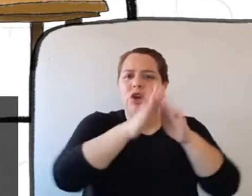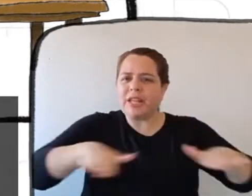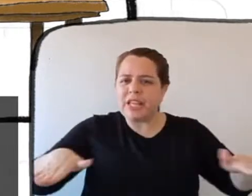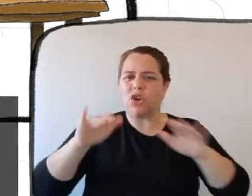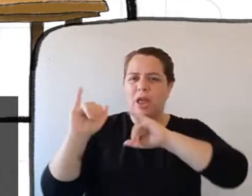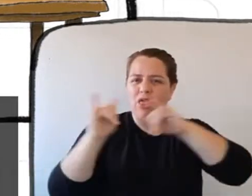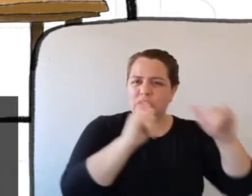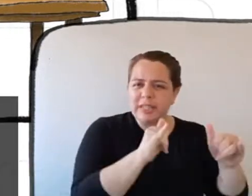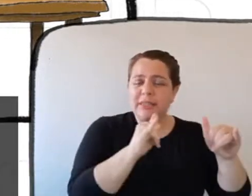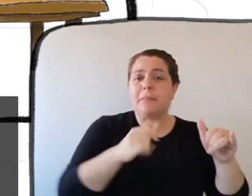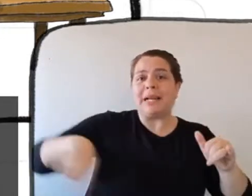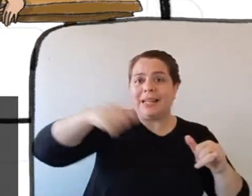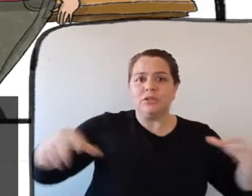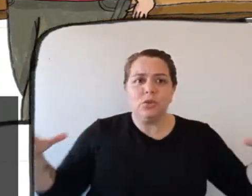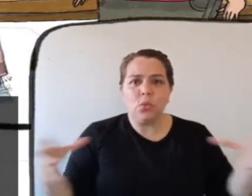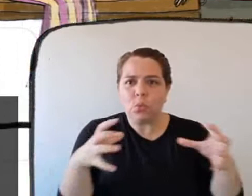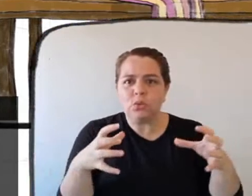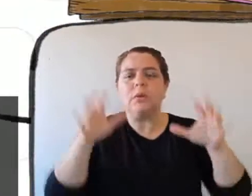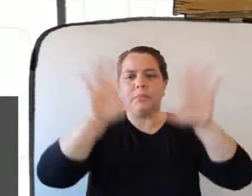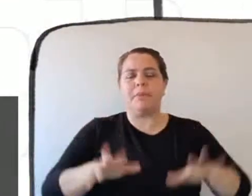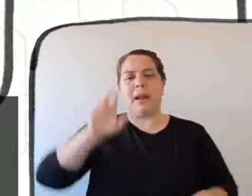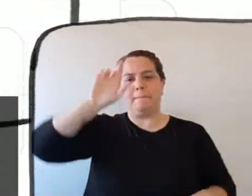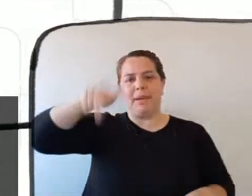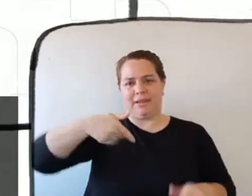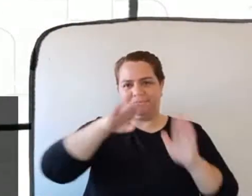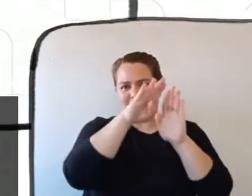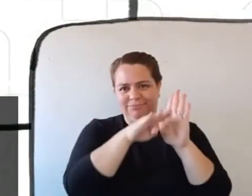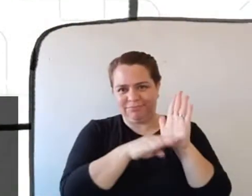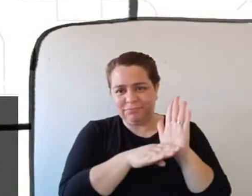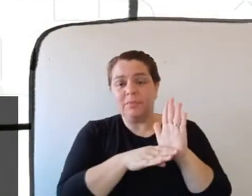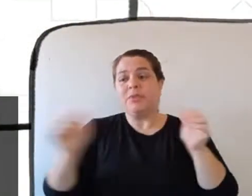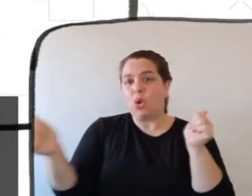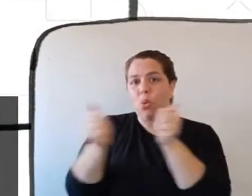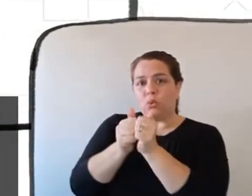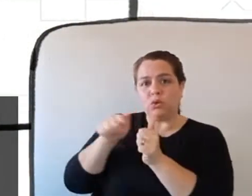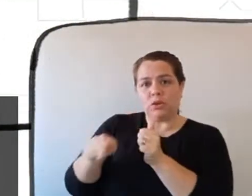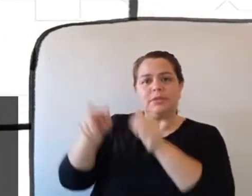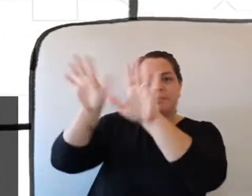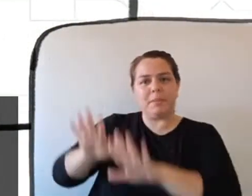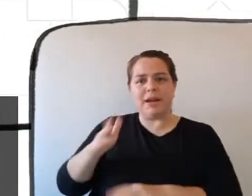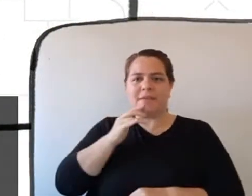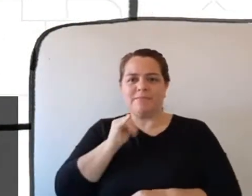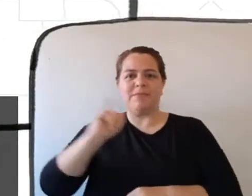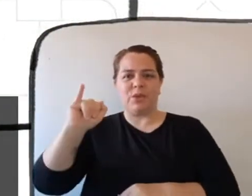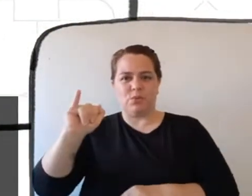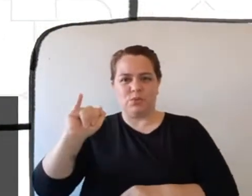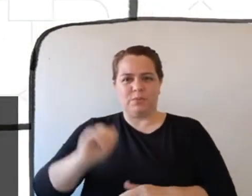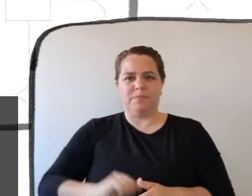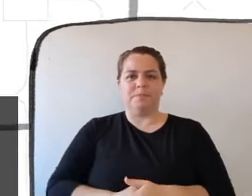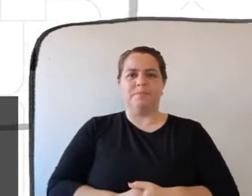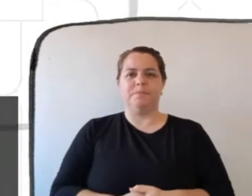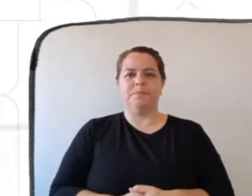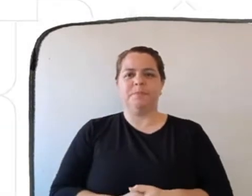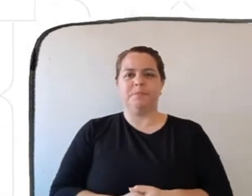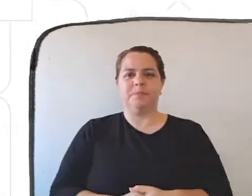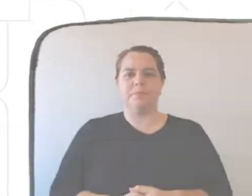niños, niñez y adolescentes para armar un plan de acción y construir, en conjunto con la niña, el contenido de la denuncia